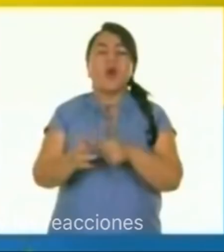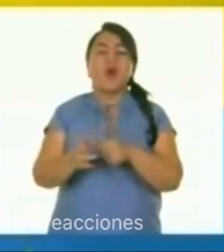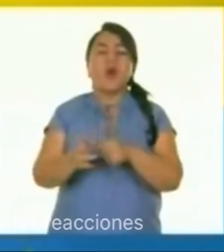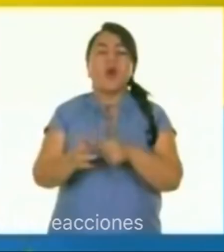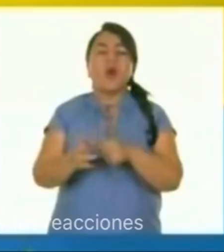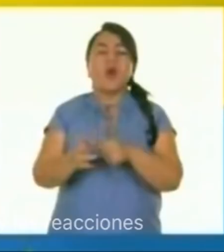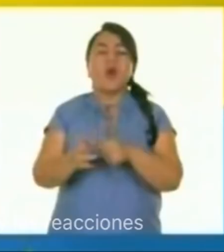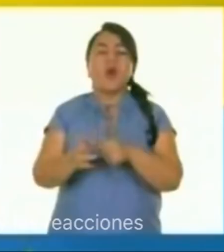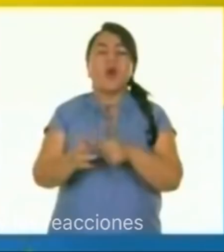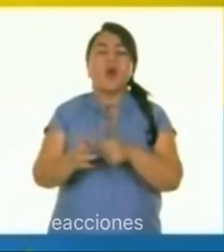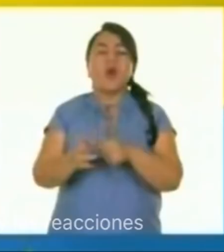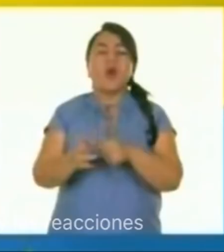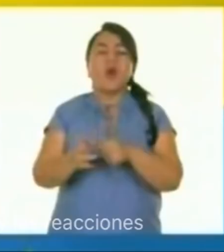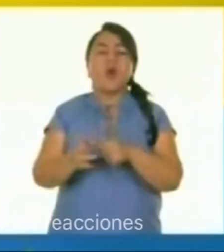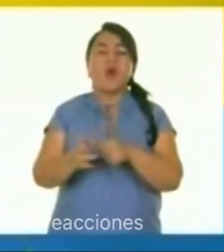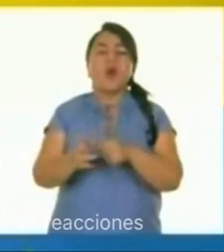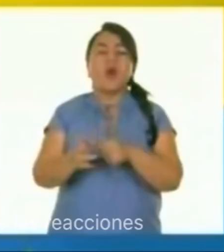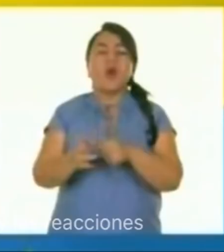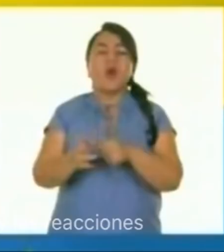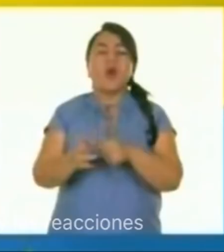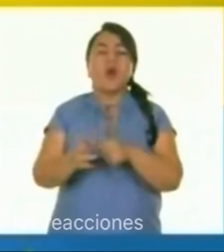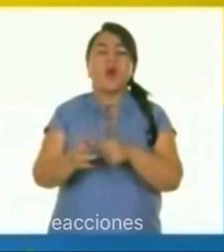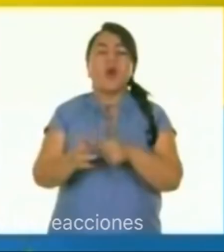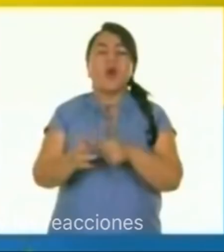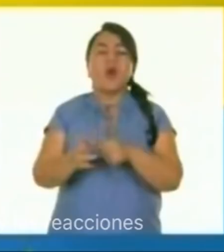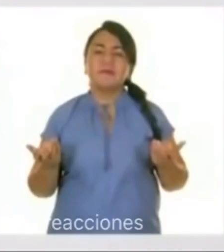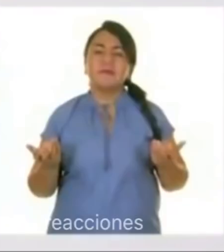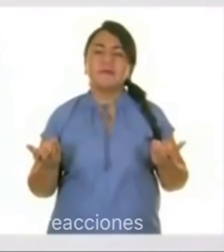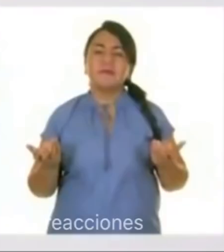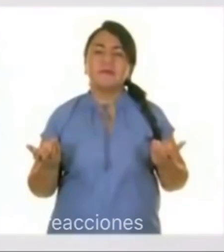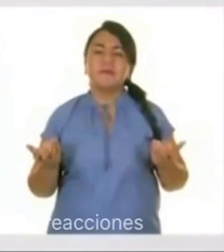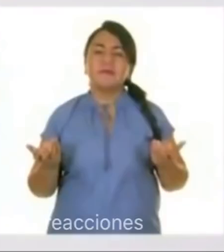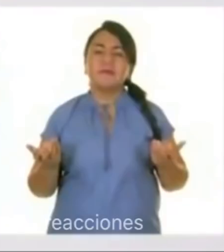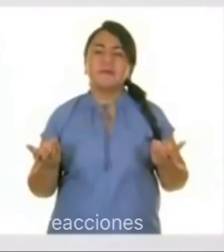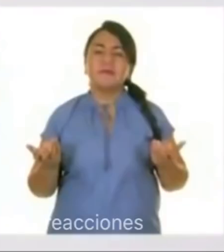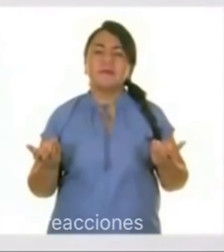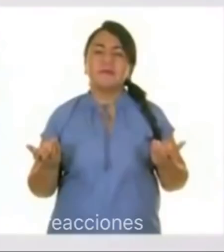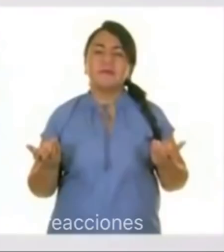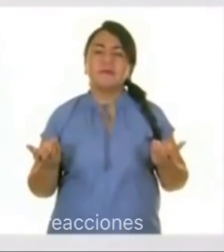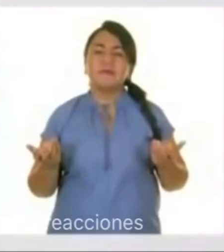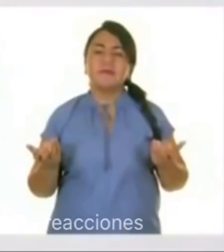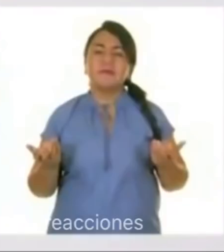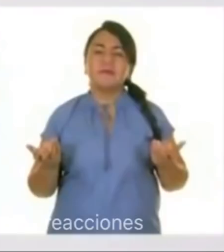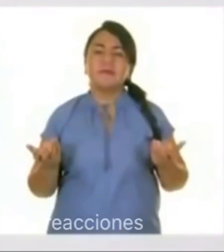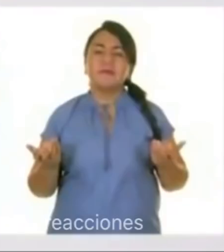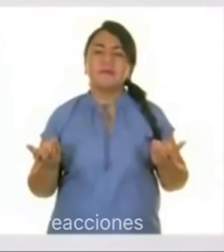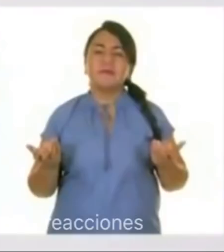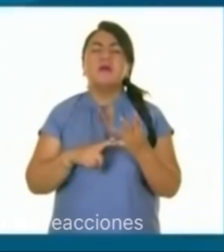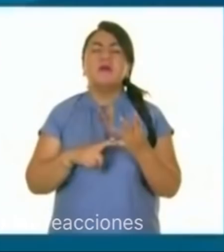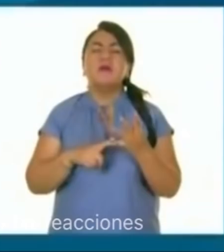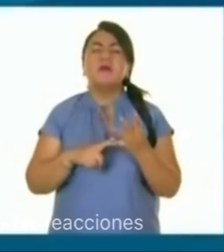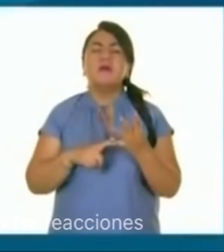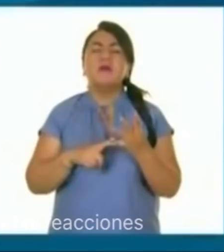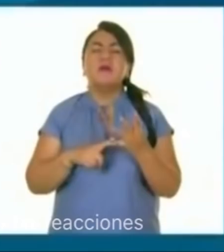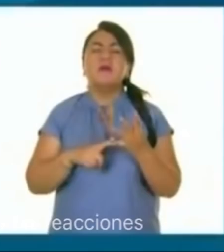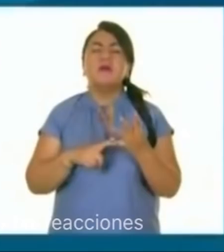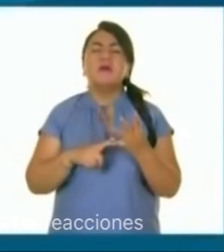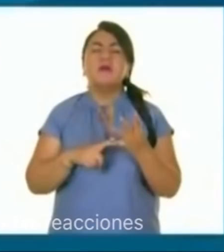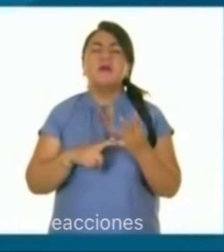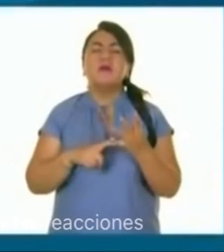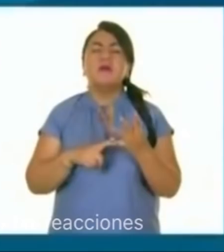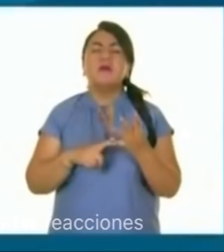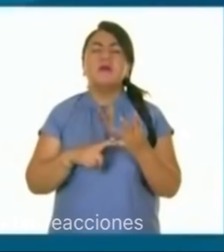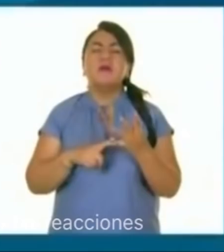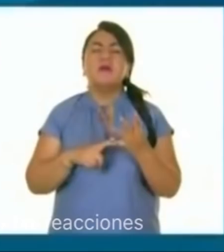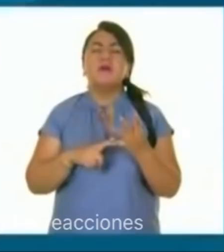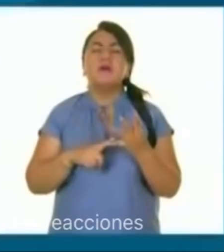de la formación de sindicatos. No todos los trabajadores estaban organizados dentro de un sindicato. En el artículo 123 fueron establecidos los